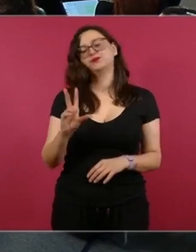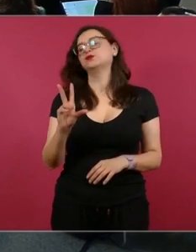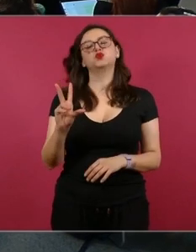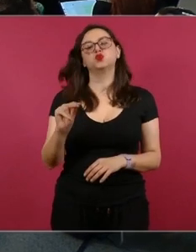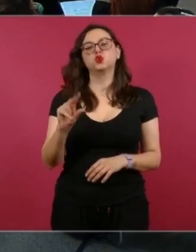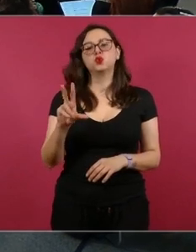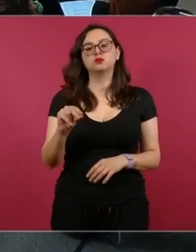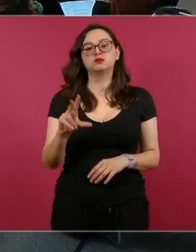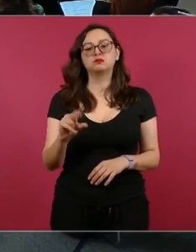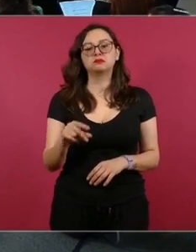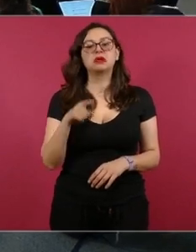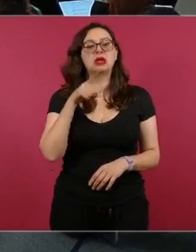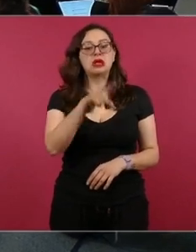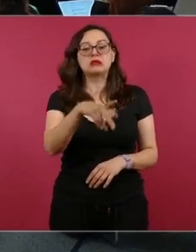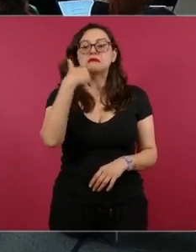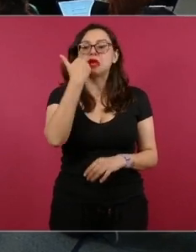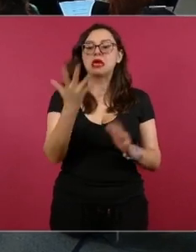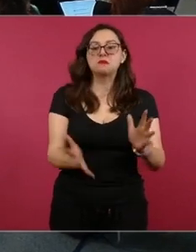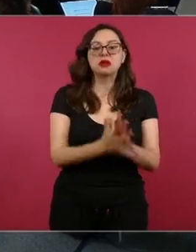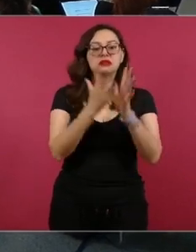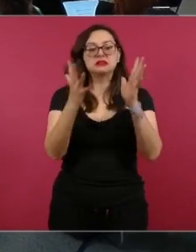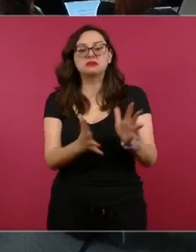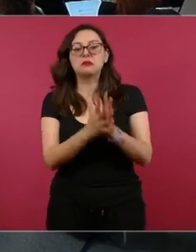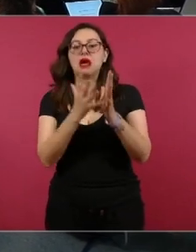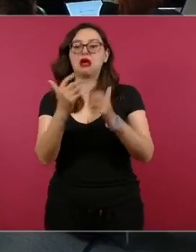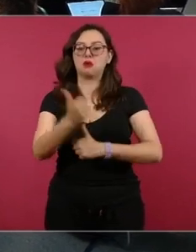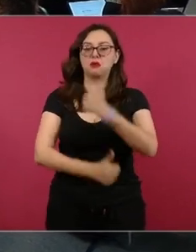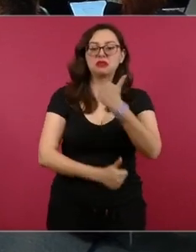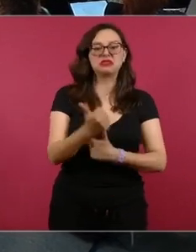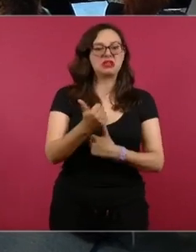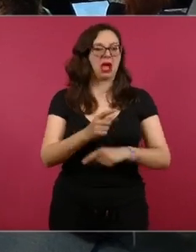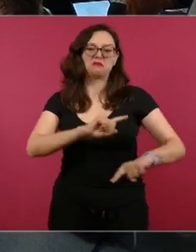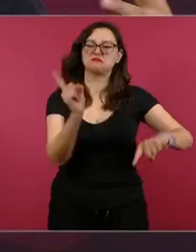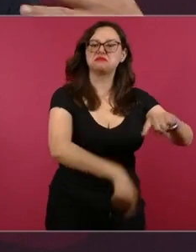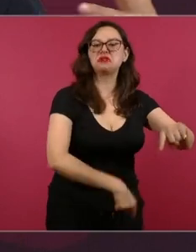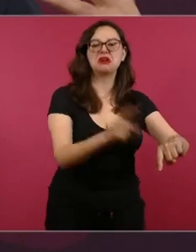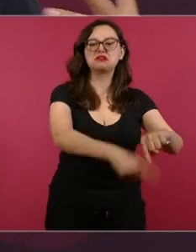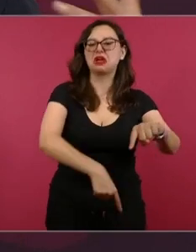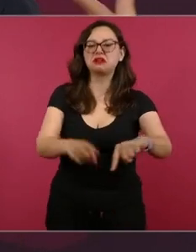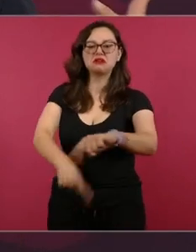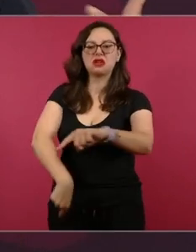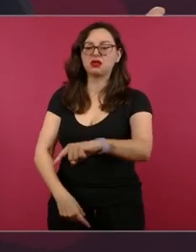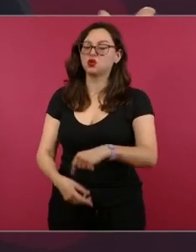quitarle el derecho de participar a nadie. Yo padecí